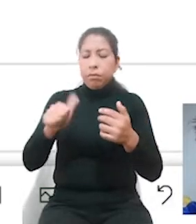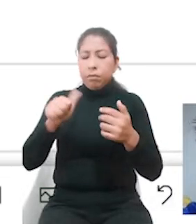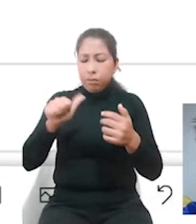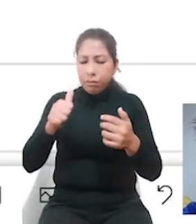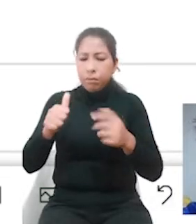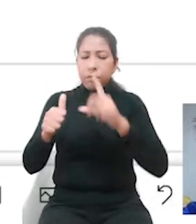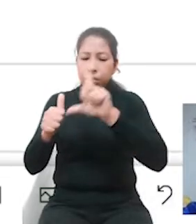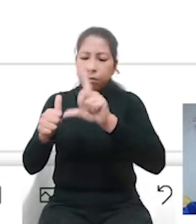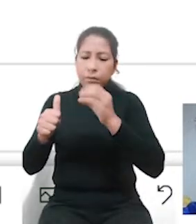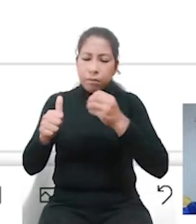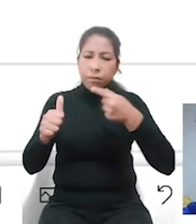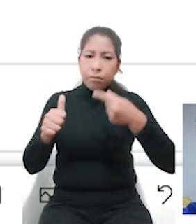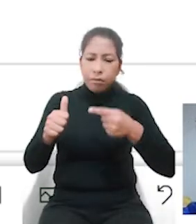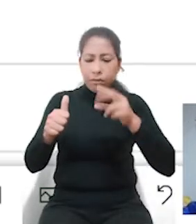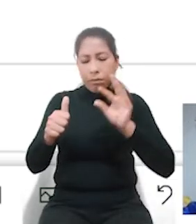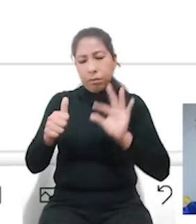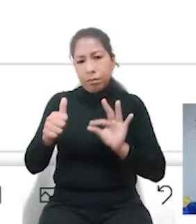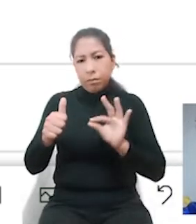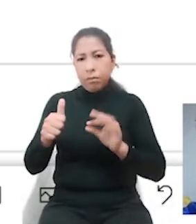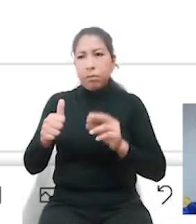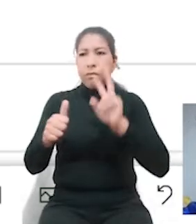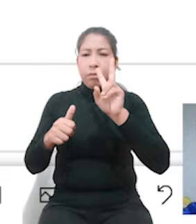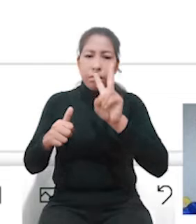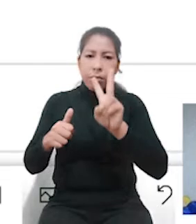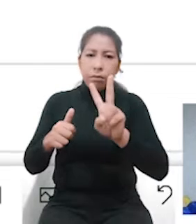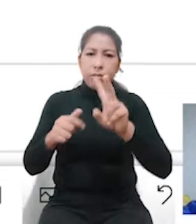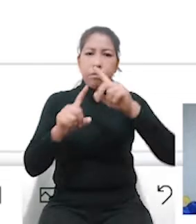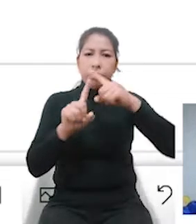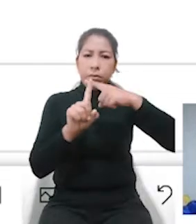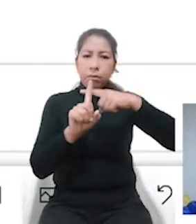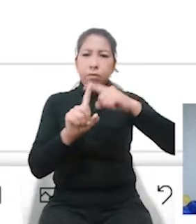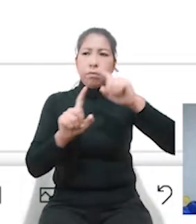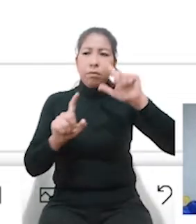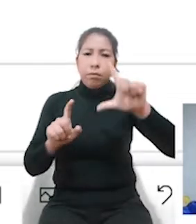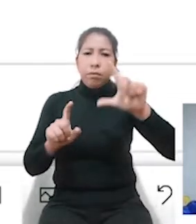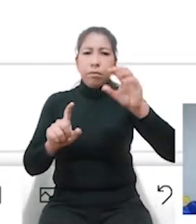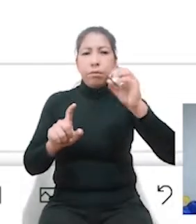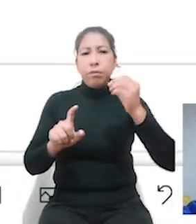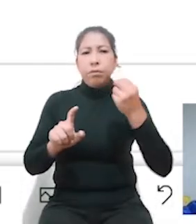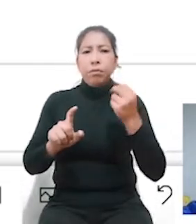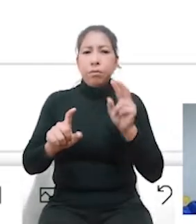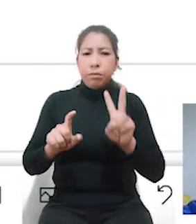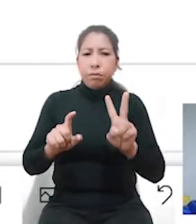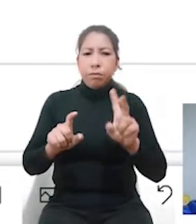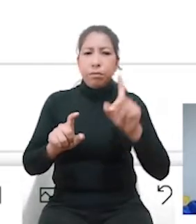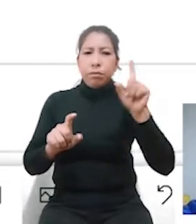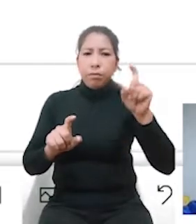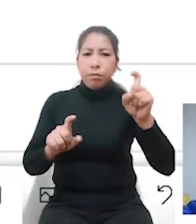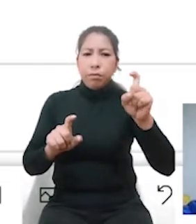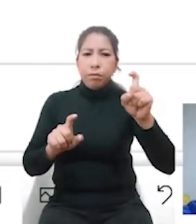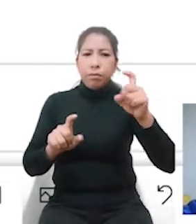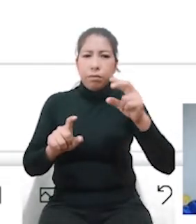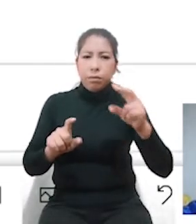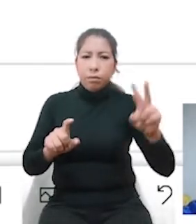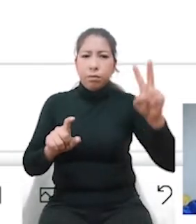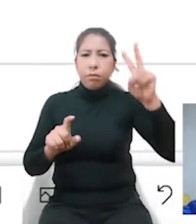logaritmo en base 9 de 2 más logaritmo en base 2 de x